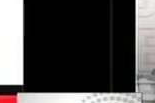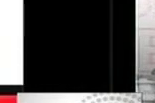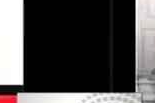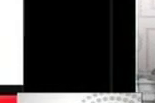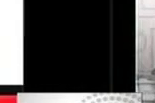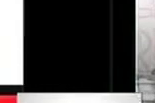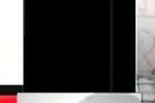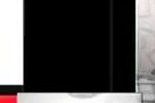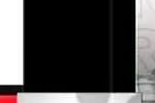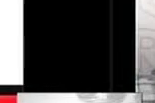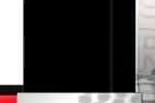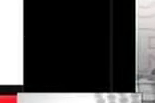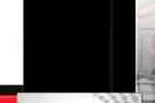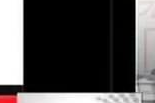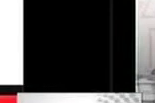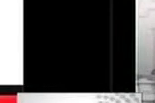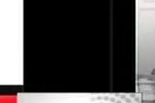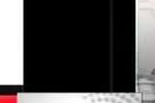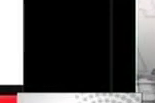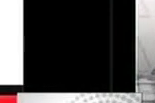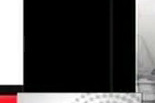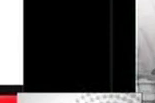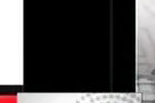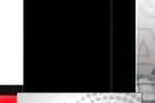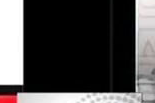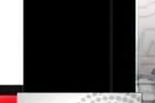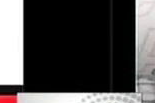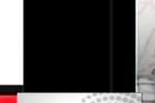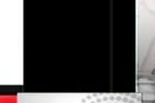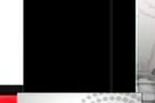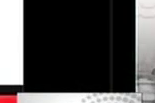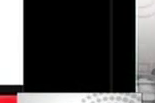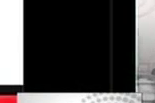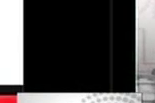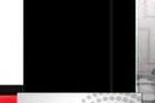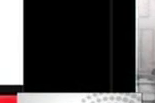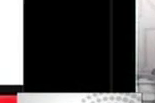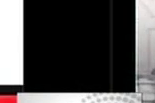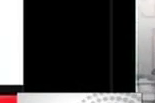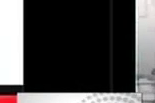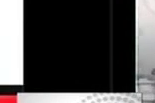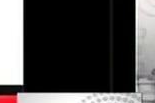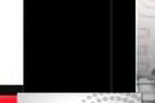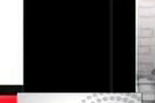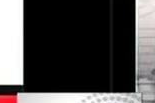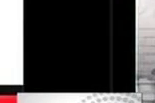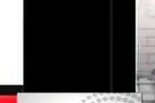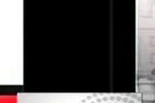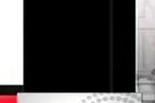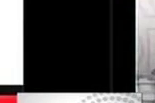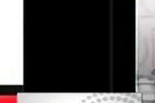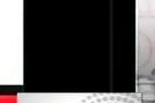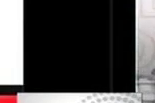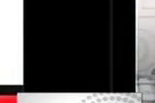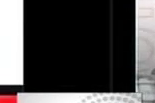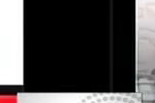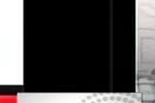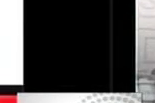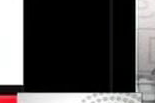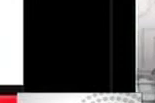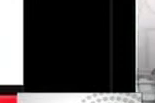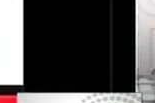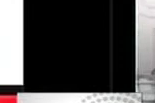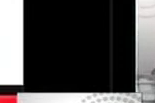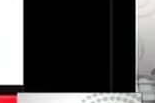pago de pensiones adicionales a la ONP, que es un rubro que está incluido en la reserva de